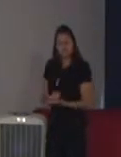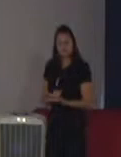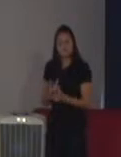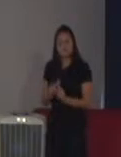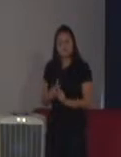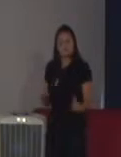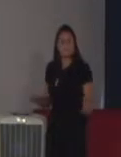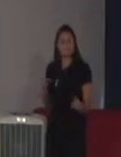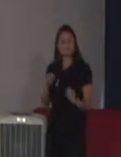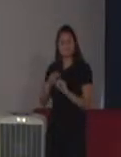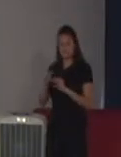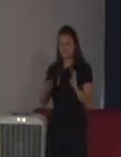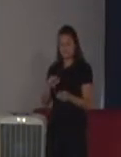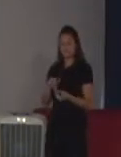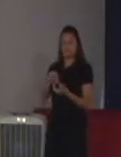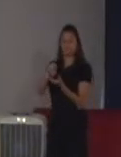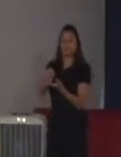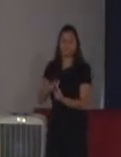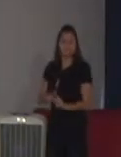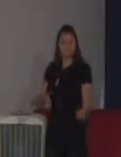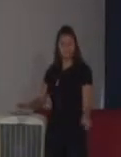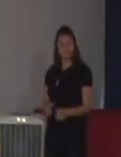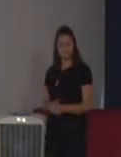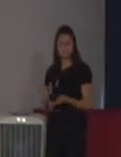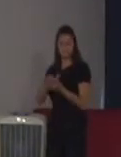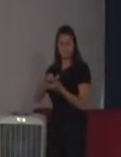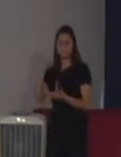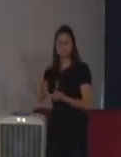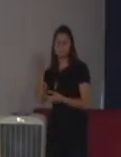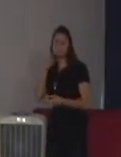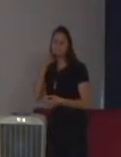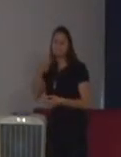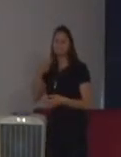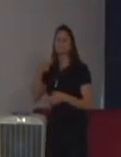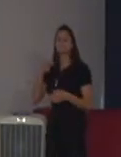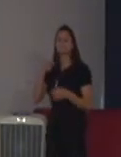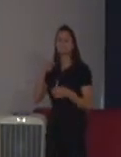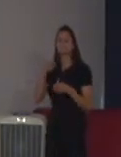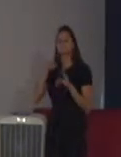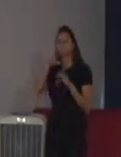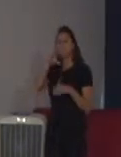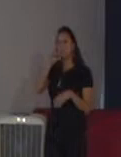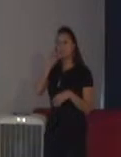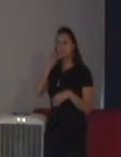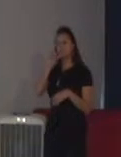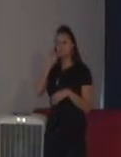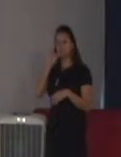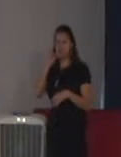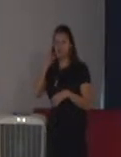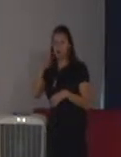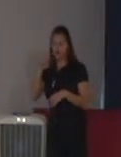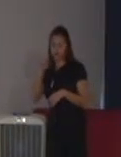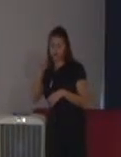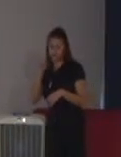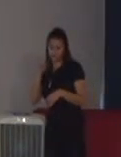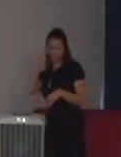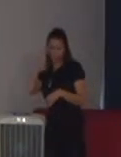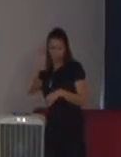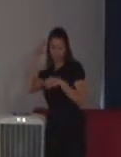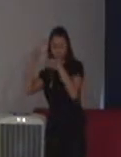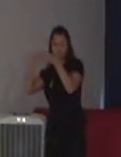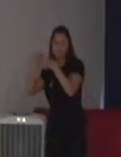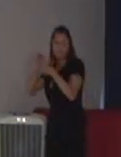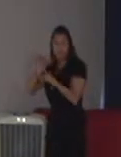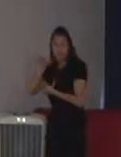el mundo. Y en últimas, digamos, como dirían los politólogos, es también una manera de ser y de hacer la ciudadanía